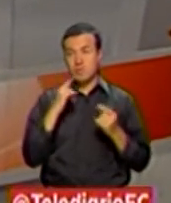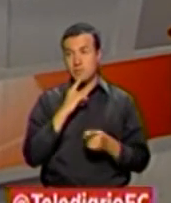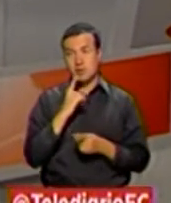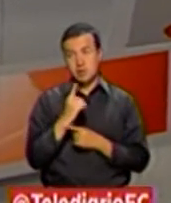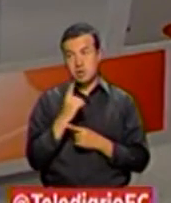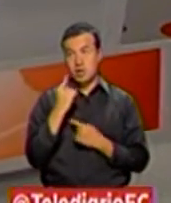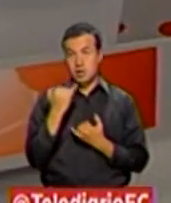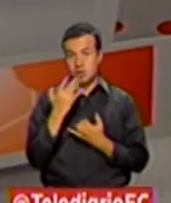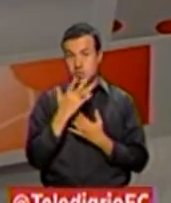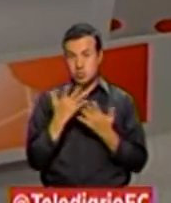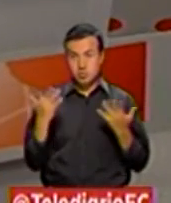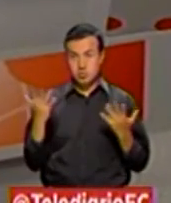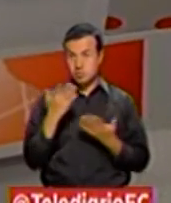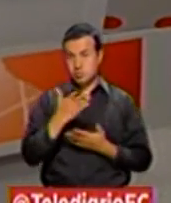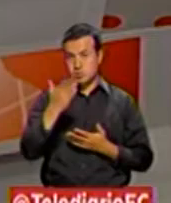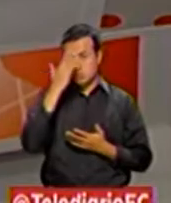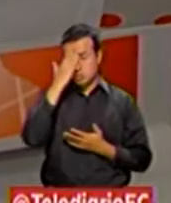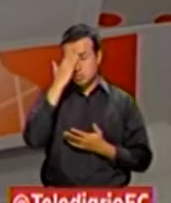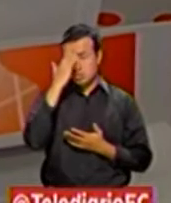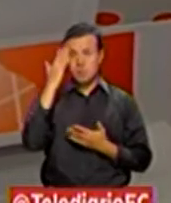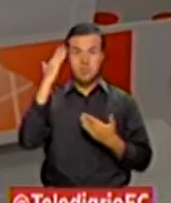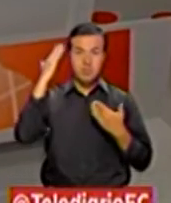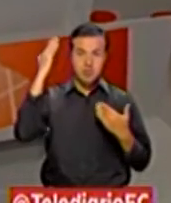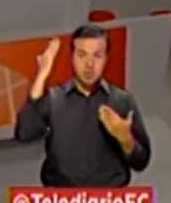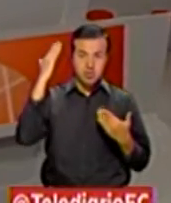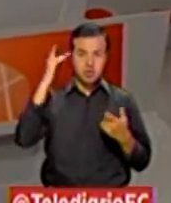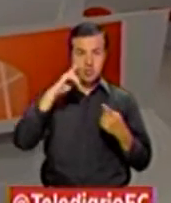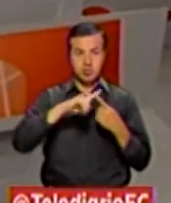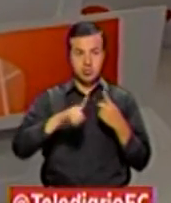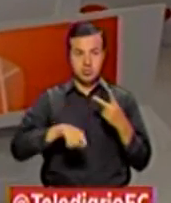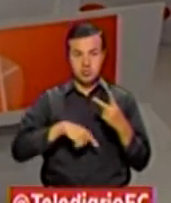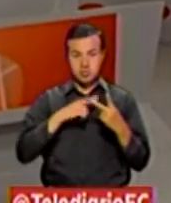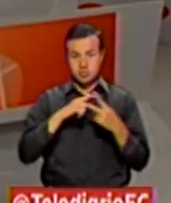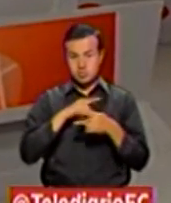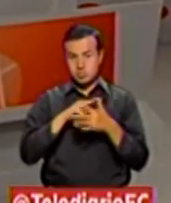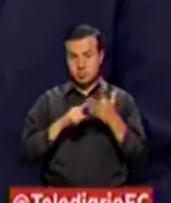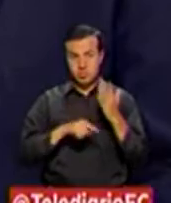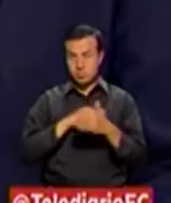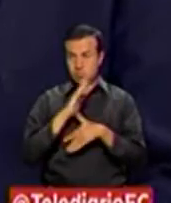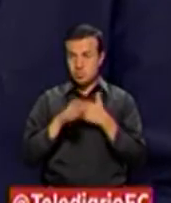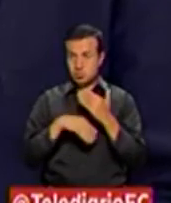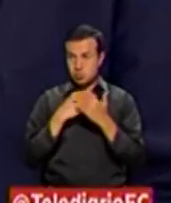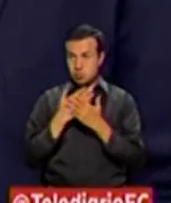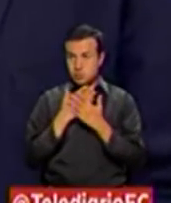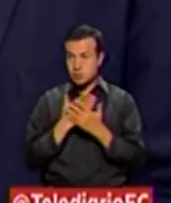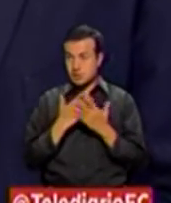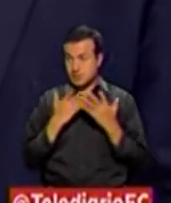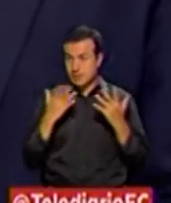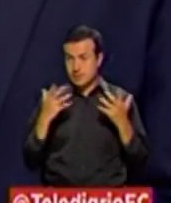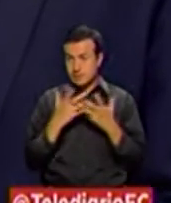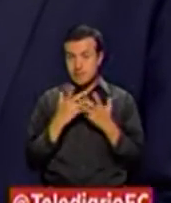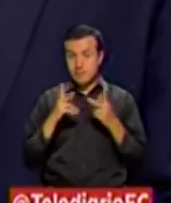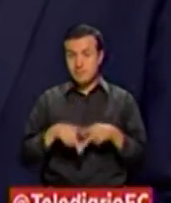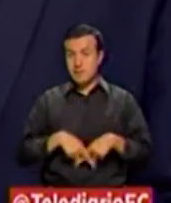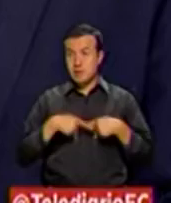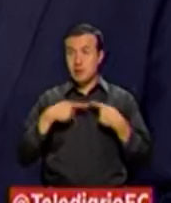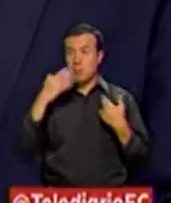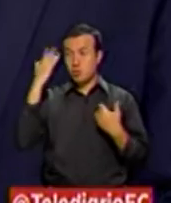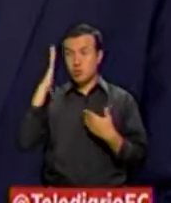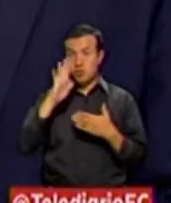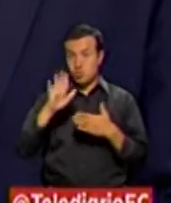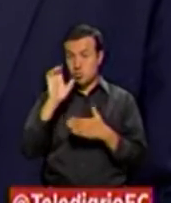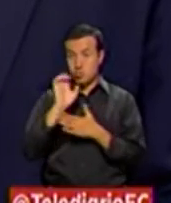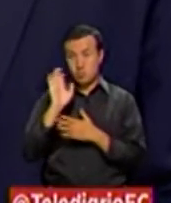de otra manera, por el carácter político, el significado que todo esto tiene en la vida política del